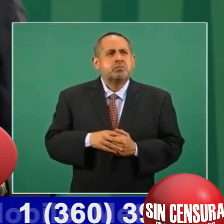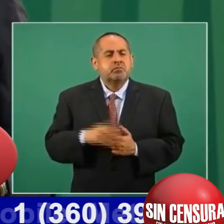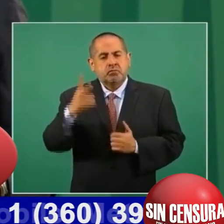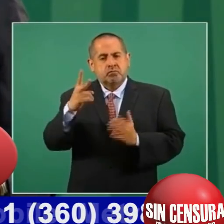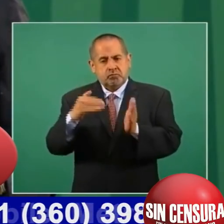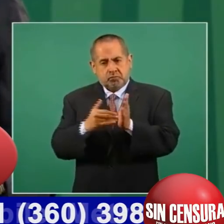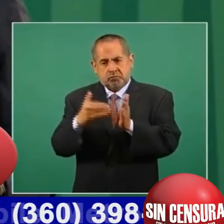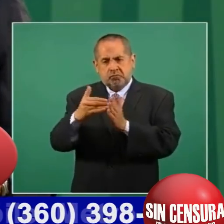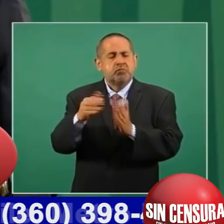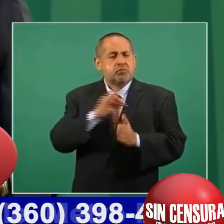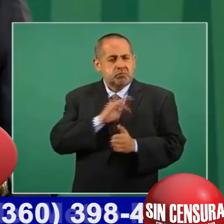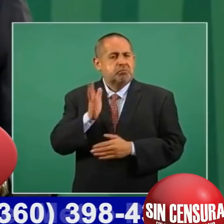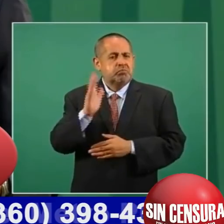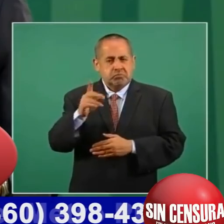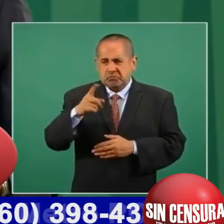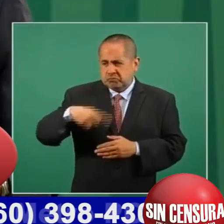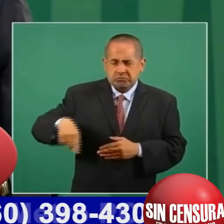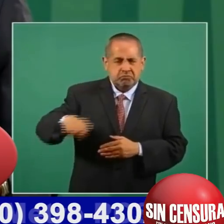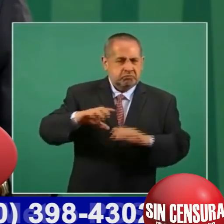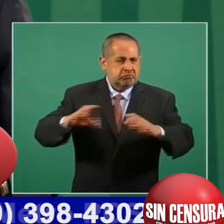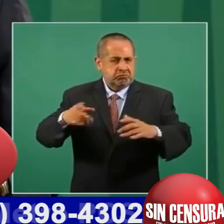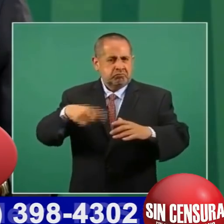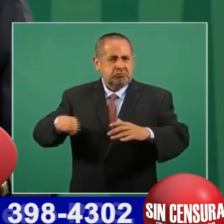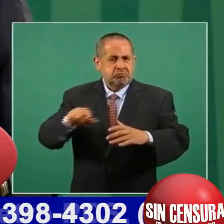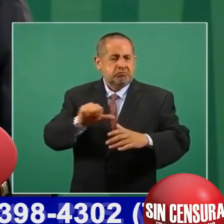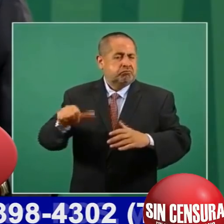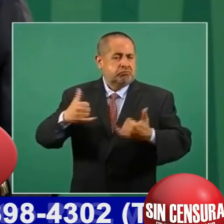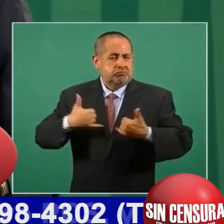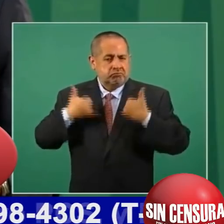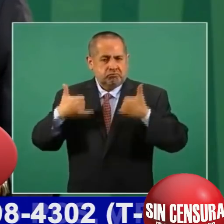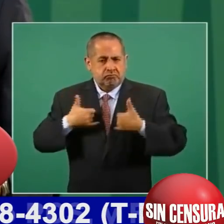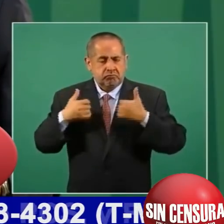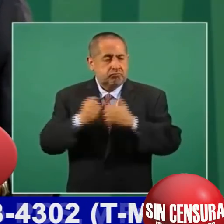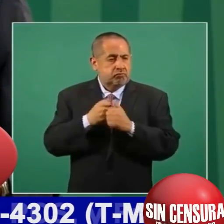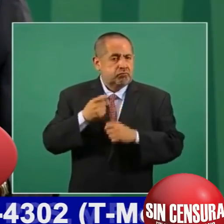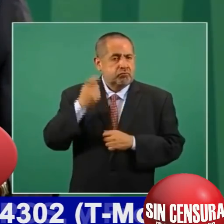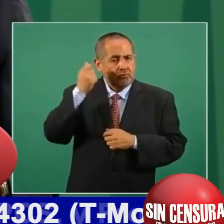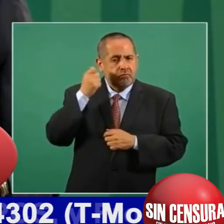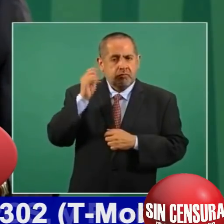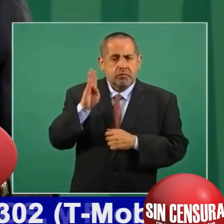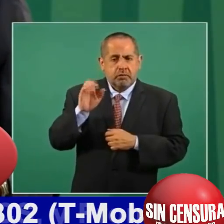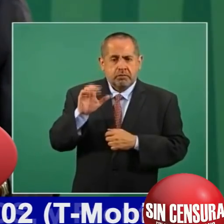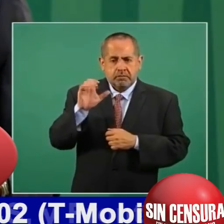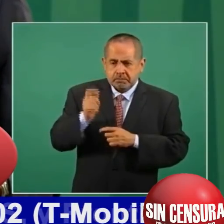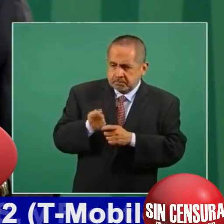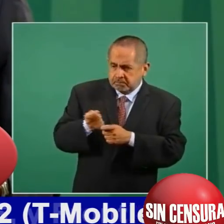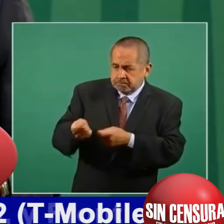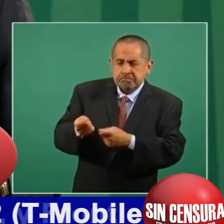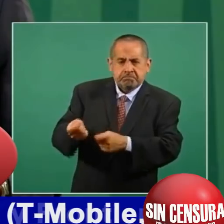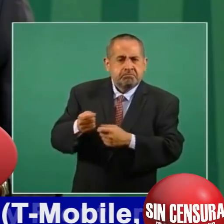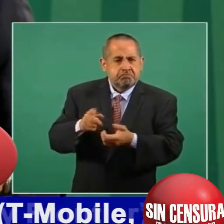millones de jóvenes con becas